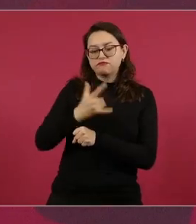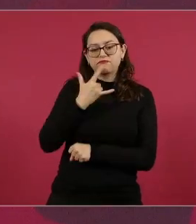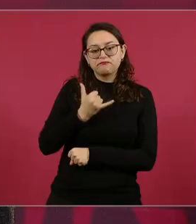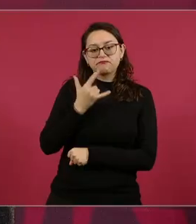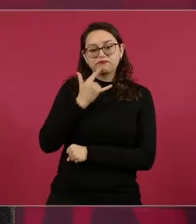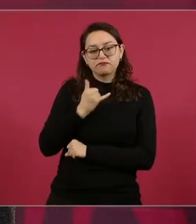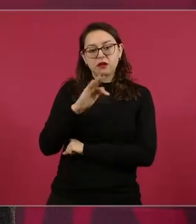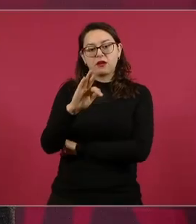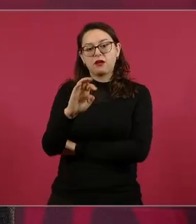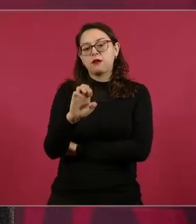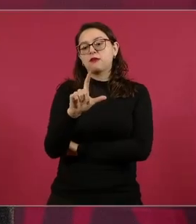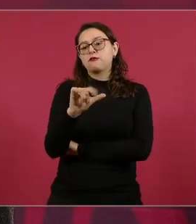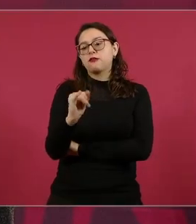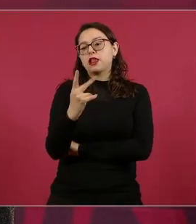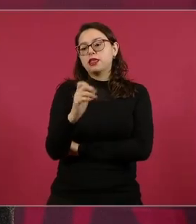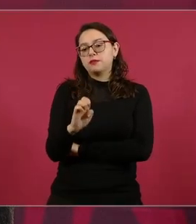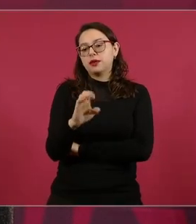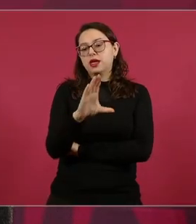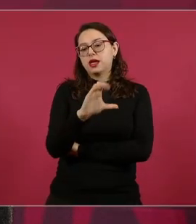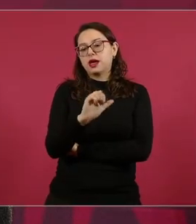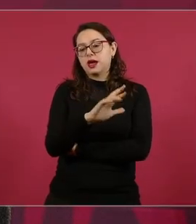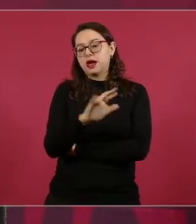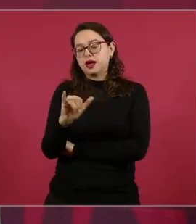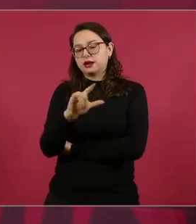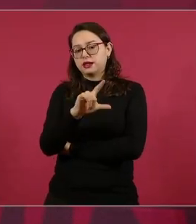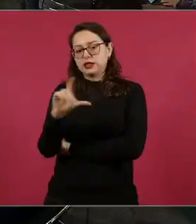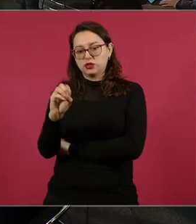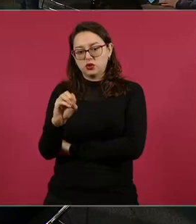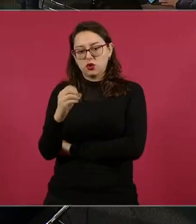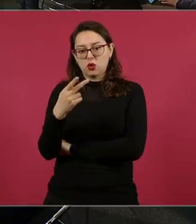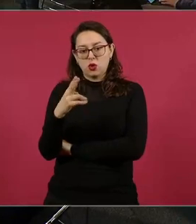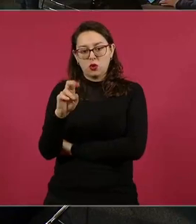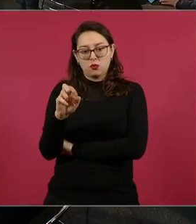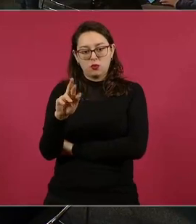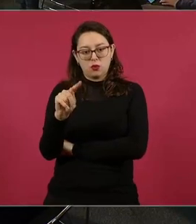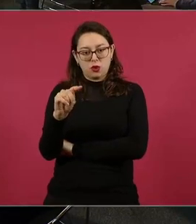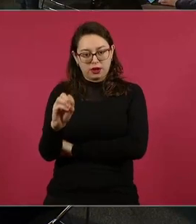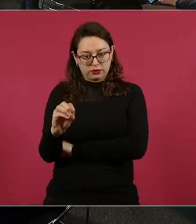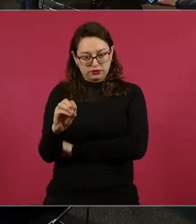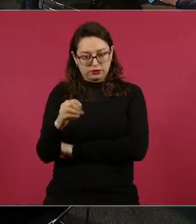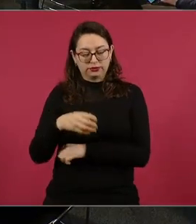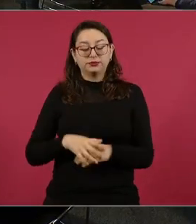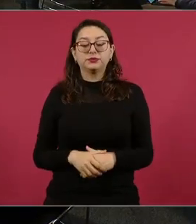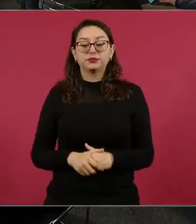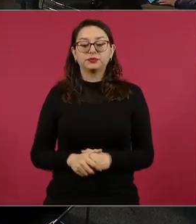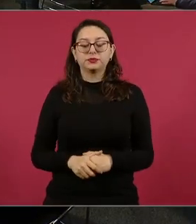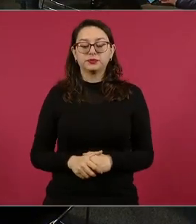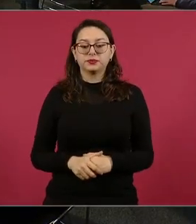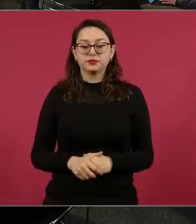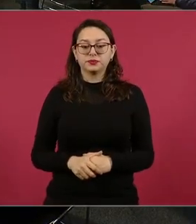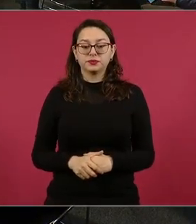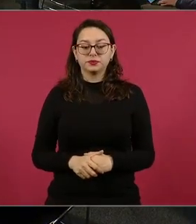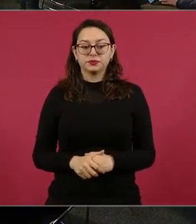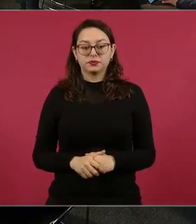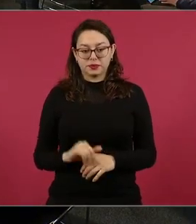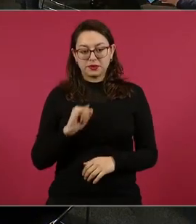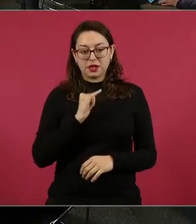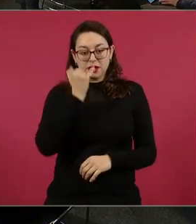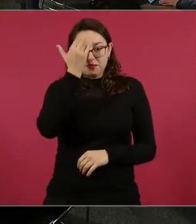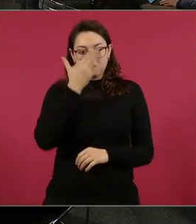Felipe Carrillo Puerto. ¿No tienes ya la vez pasada la